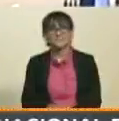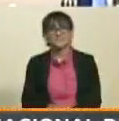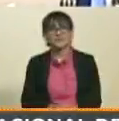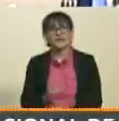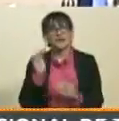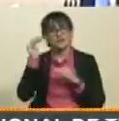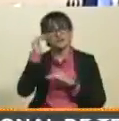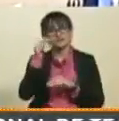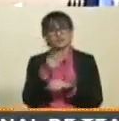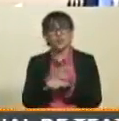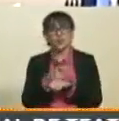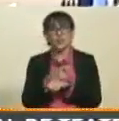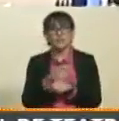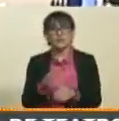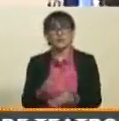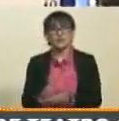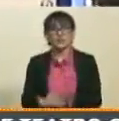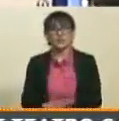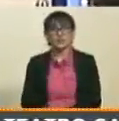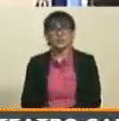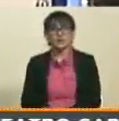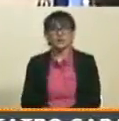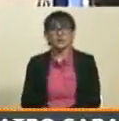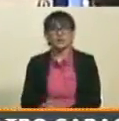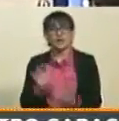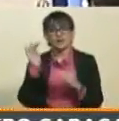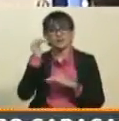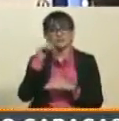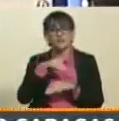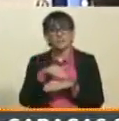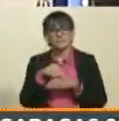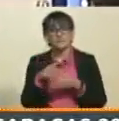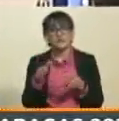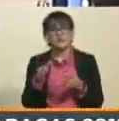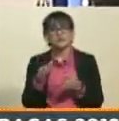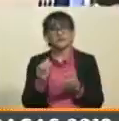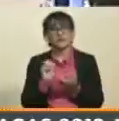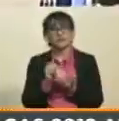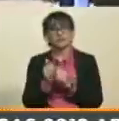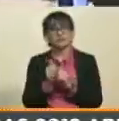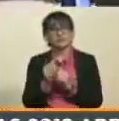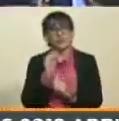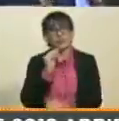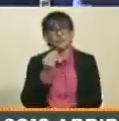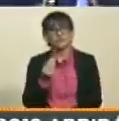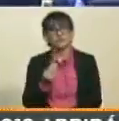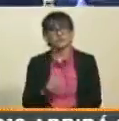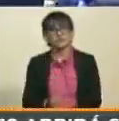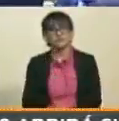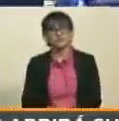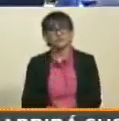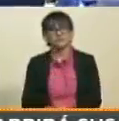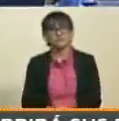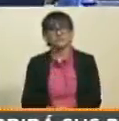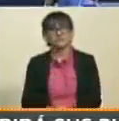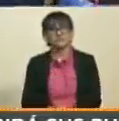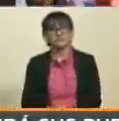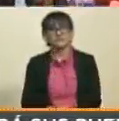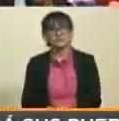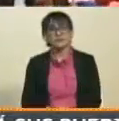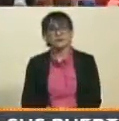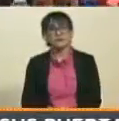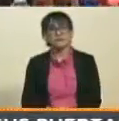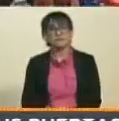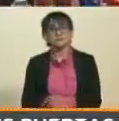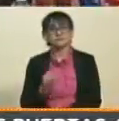Atención, gobernadora. Atención, ministro Pedro Infante. He dado la orden para